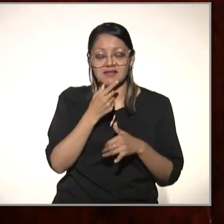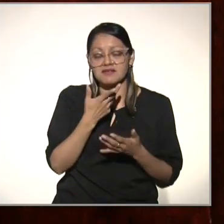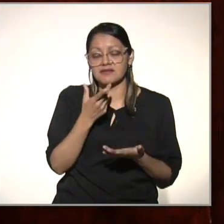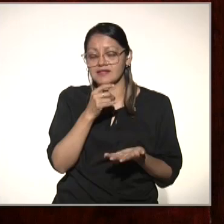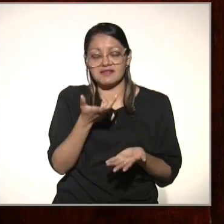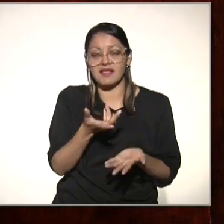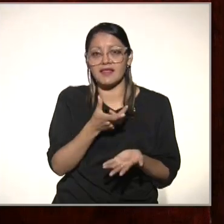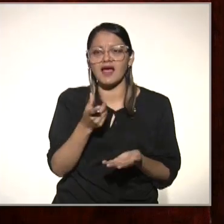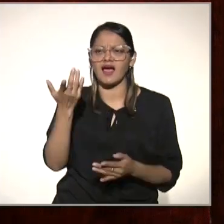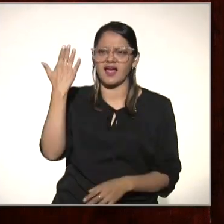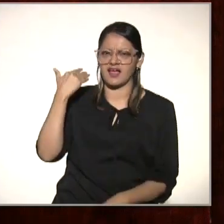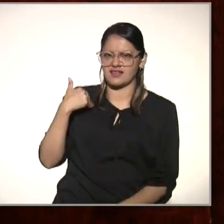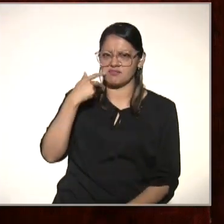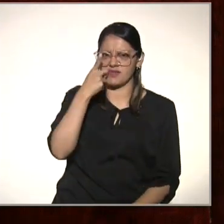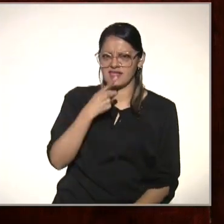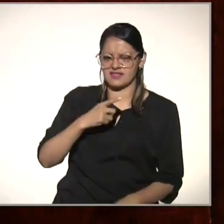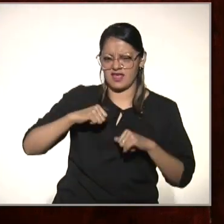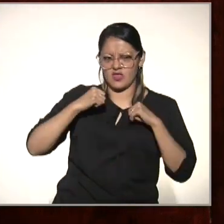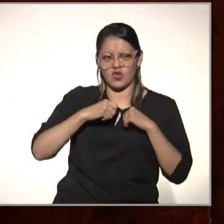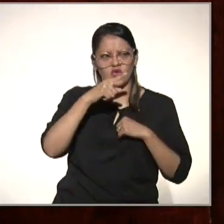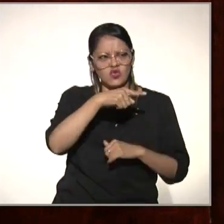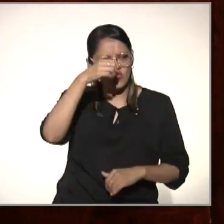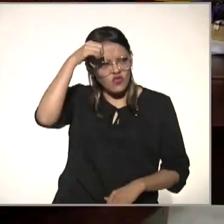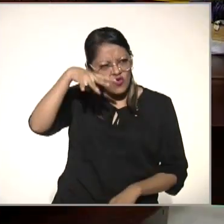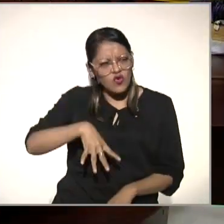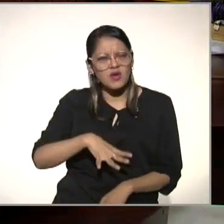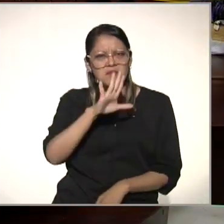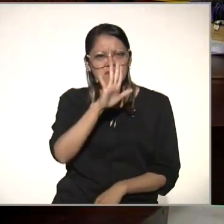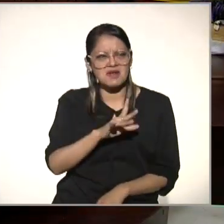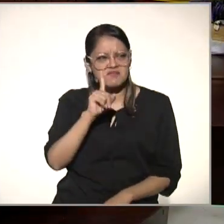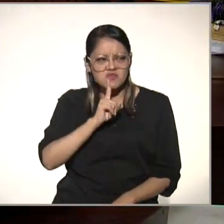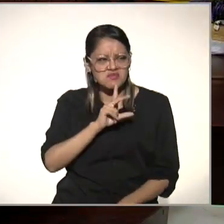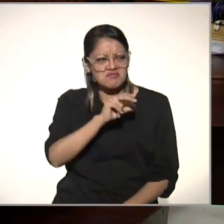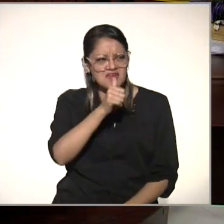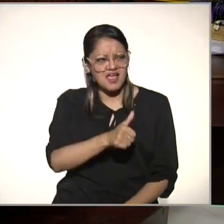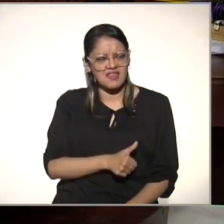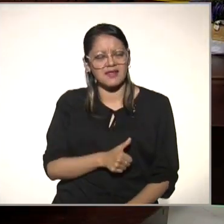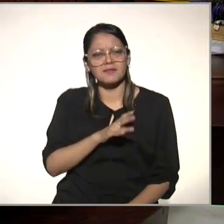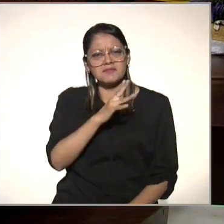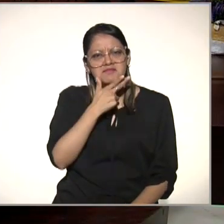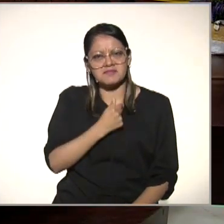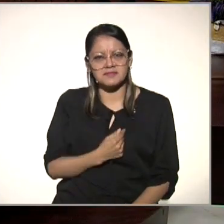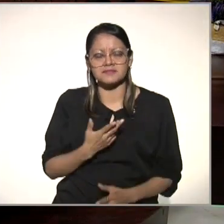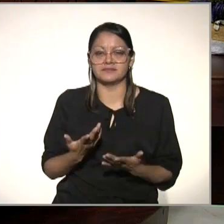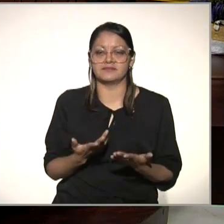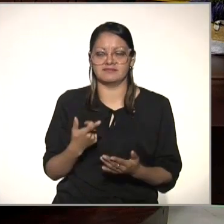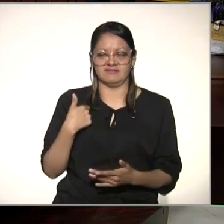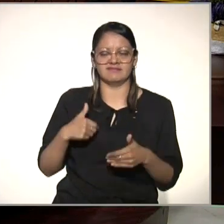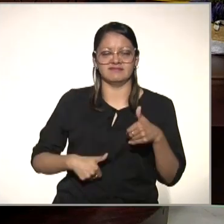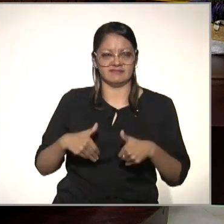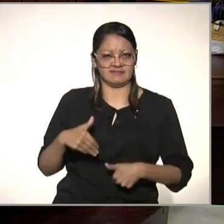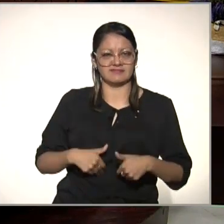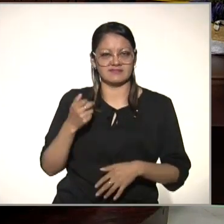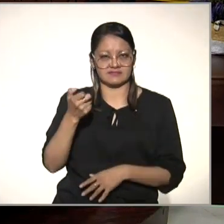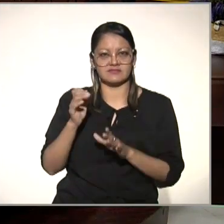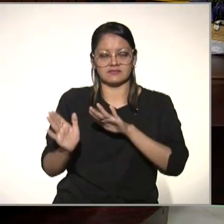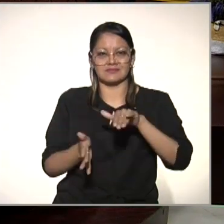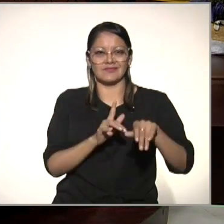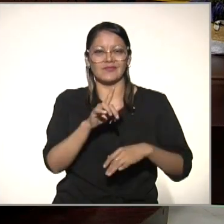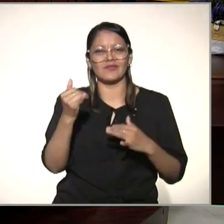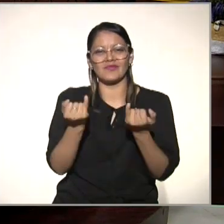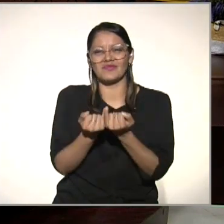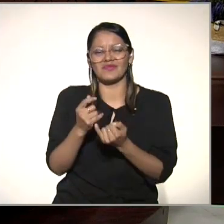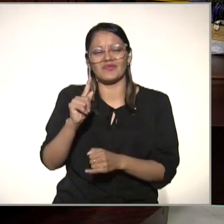decían que era fodonga y no parecía mujercita. Eso me molestaba mucho. También vienen un poco los estereotipos,